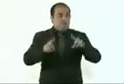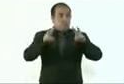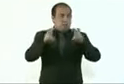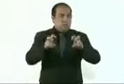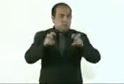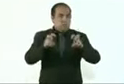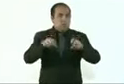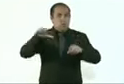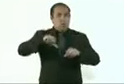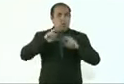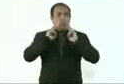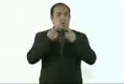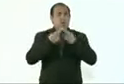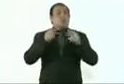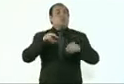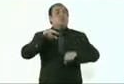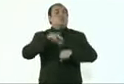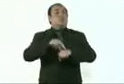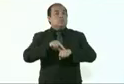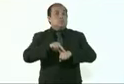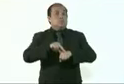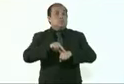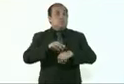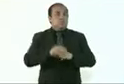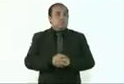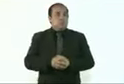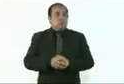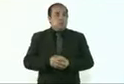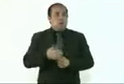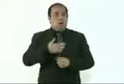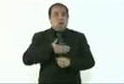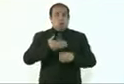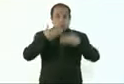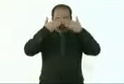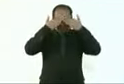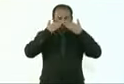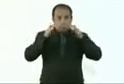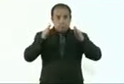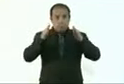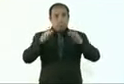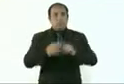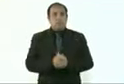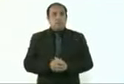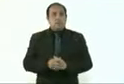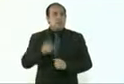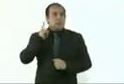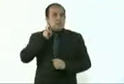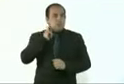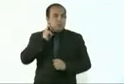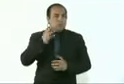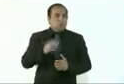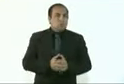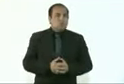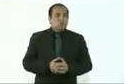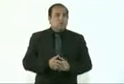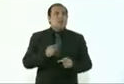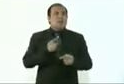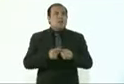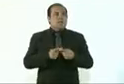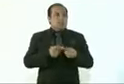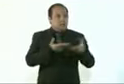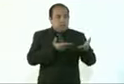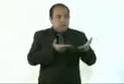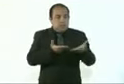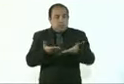esta reunión con los médicos a mí me abrió mucho el panorama de escucharlos, quiénes están llegando